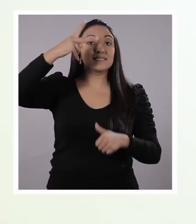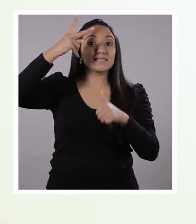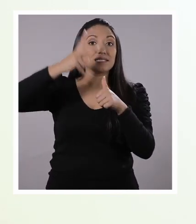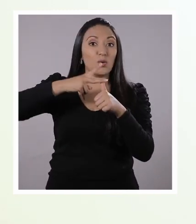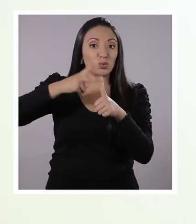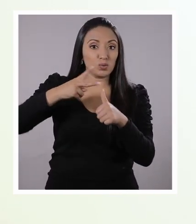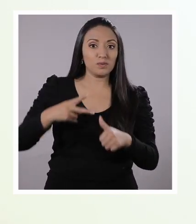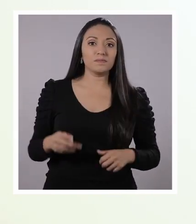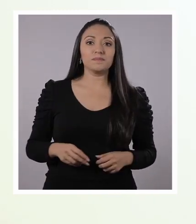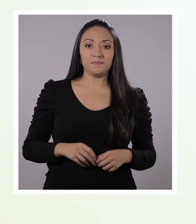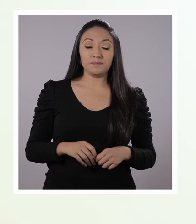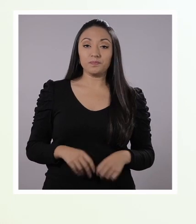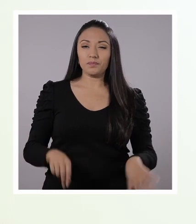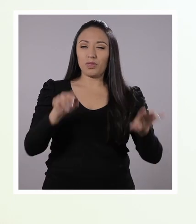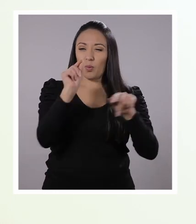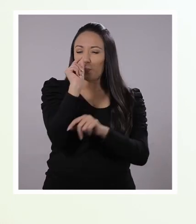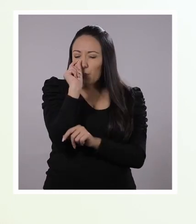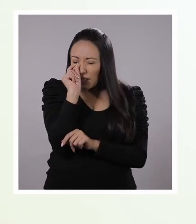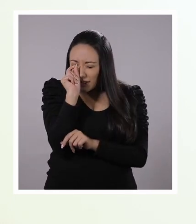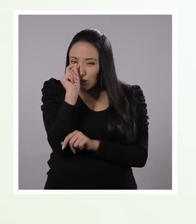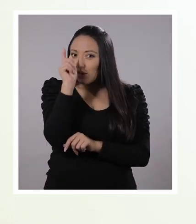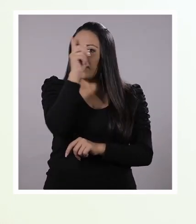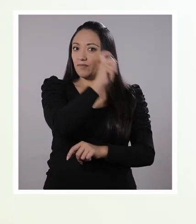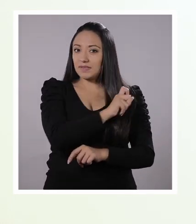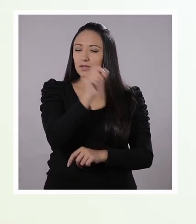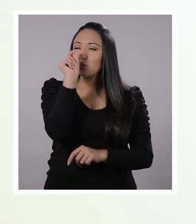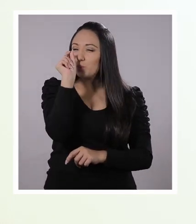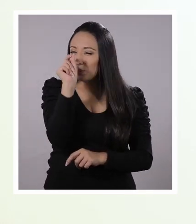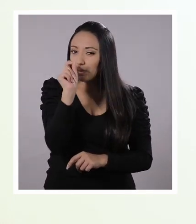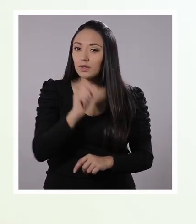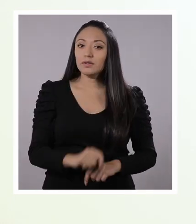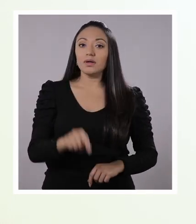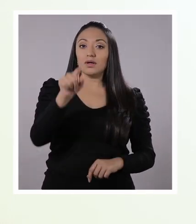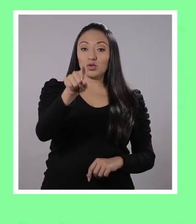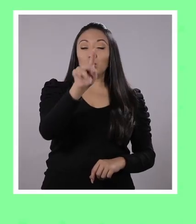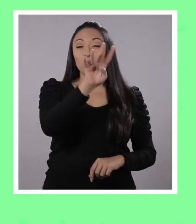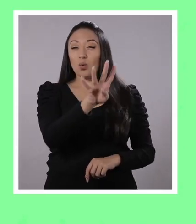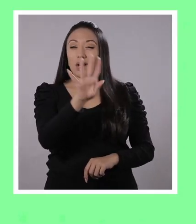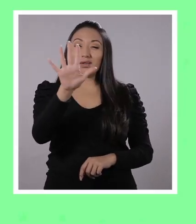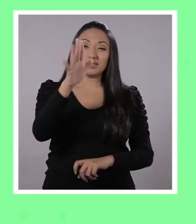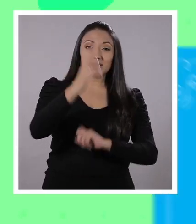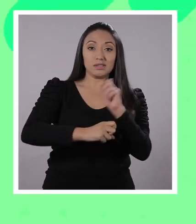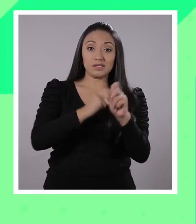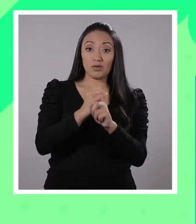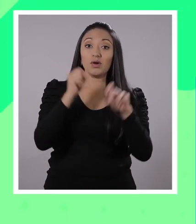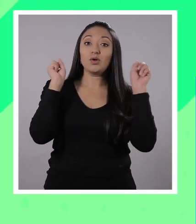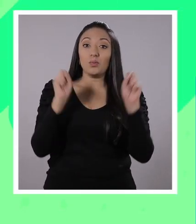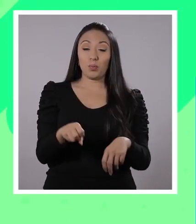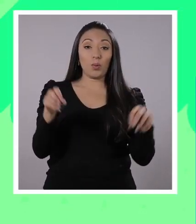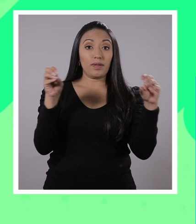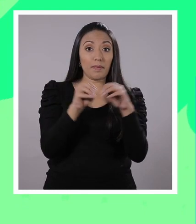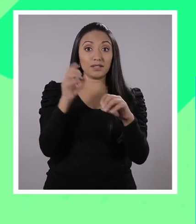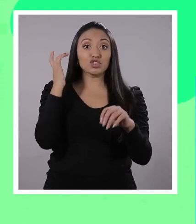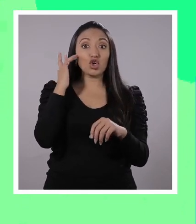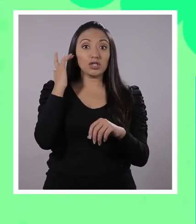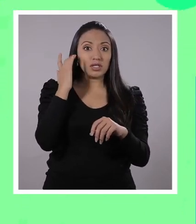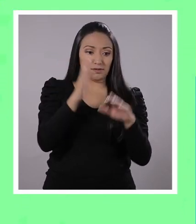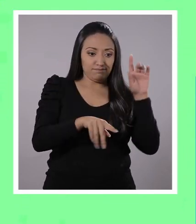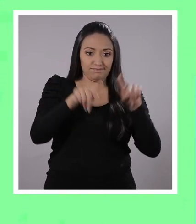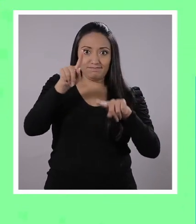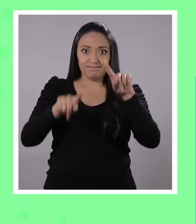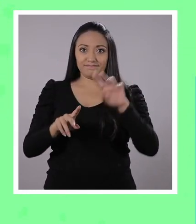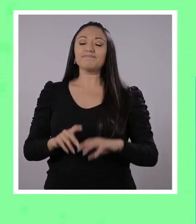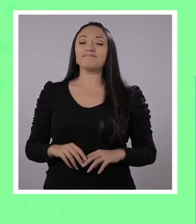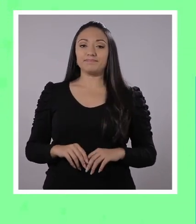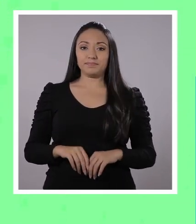¿Están listos para el segundo ejercicio? Este va a ser un poco más complejo. Recuerda que si ya tienes entre 4 y 5 años, puedes trabajar con más